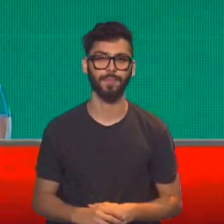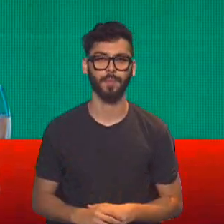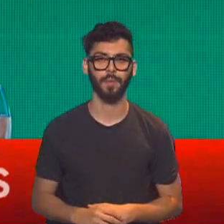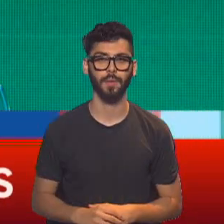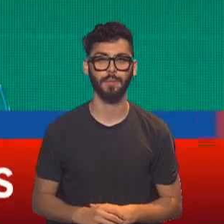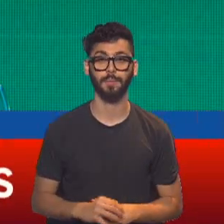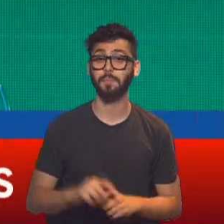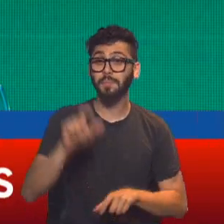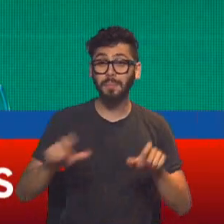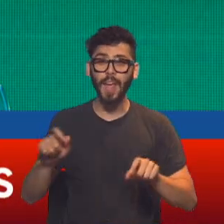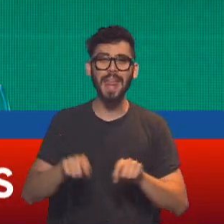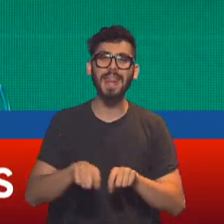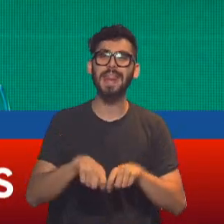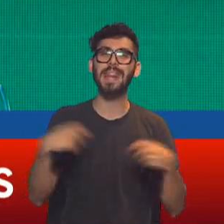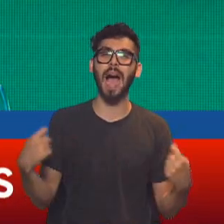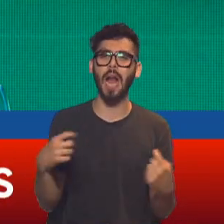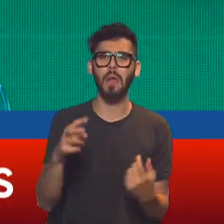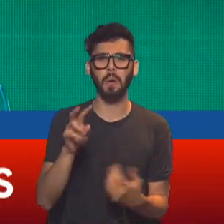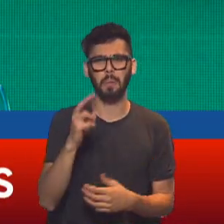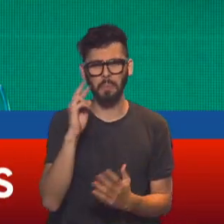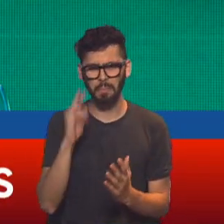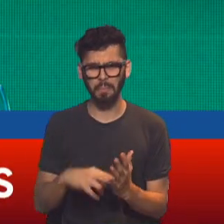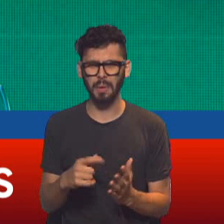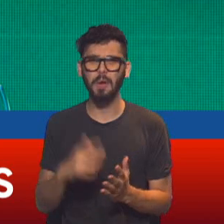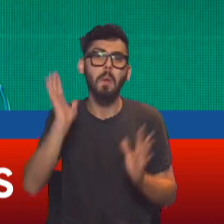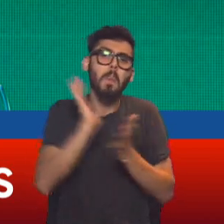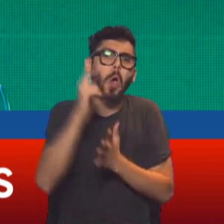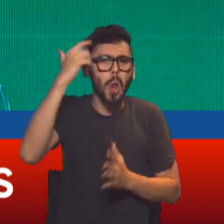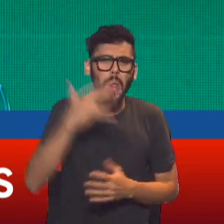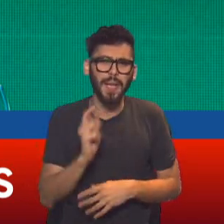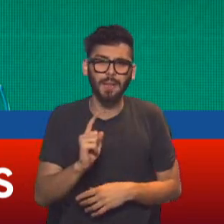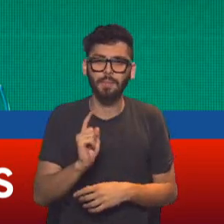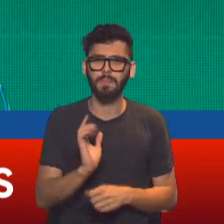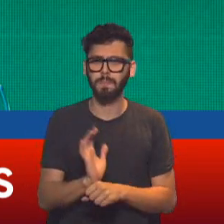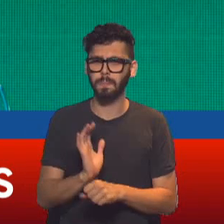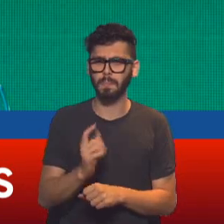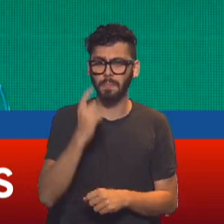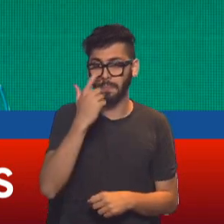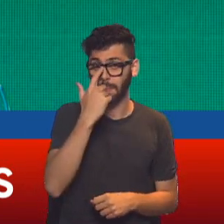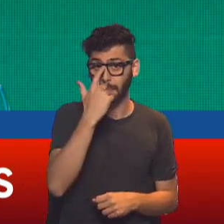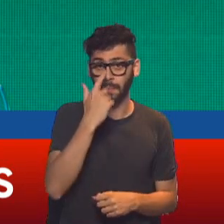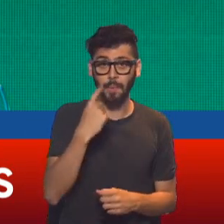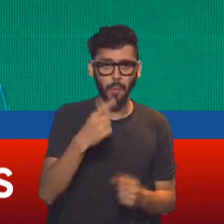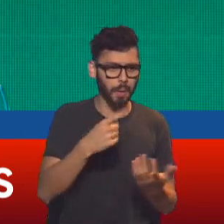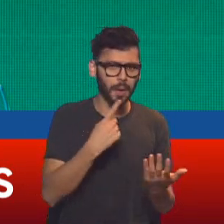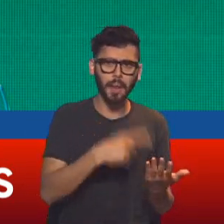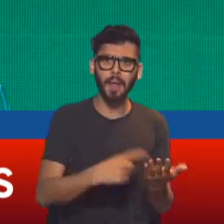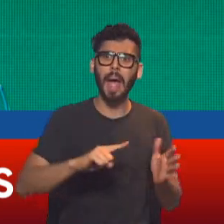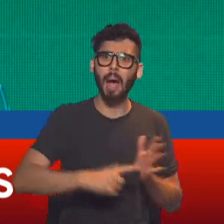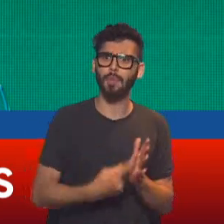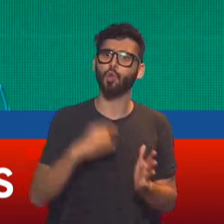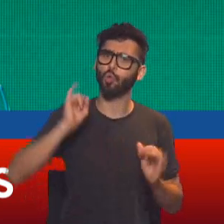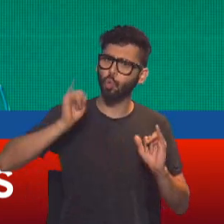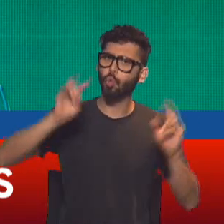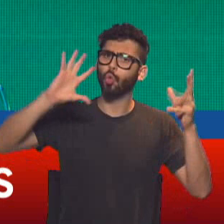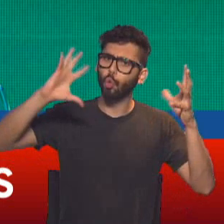que lee los diarios y no está muy interiorizado, dice, pero ¿cómo si hemos leído títulos del reconocimiento a la agenda ambiental de Buenos Aires,